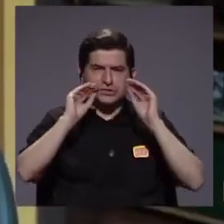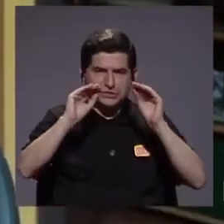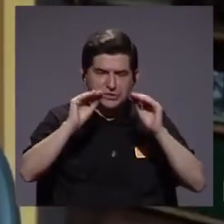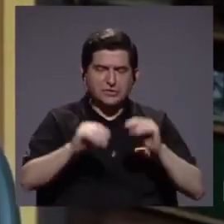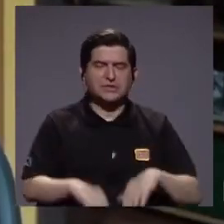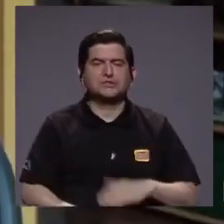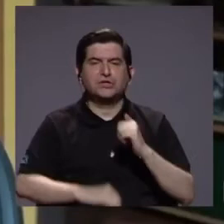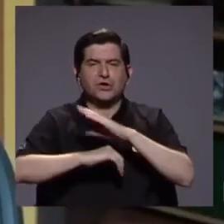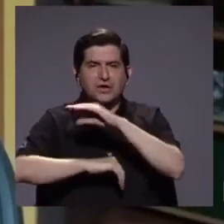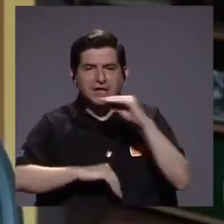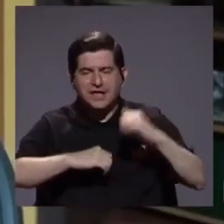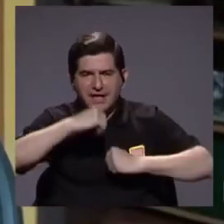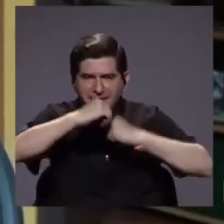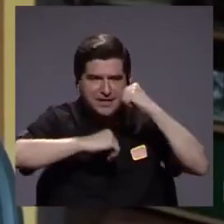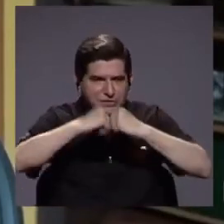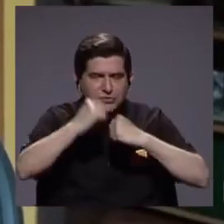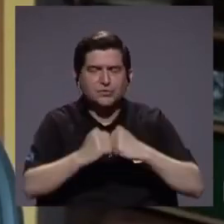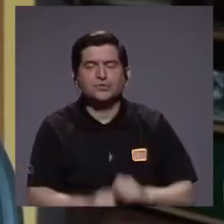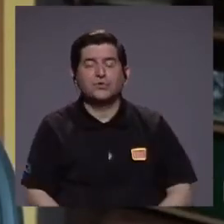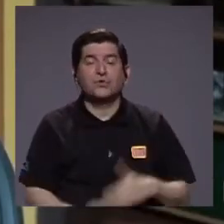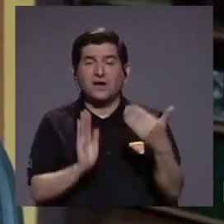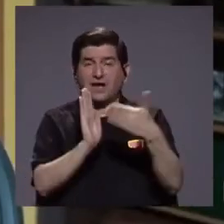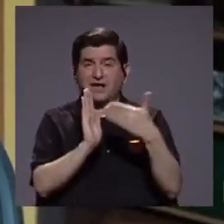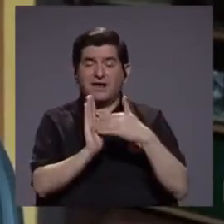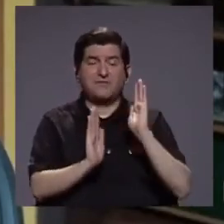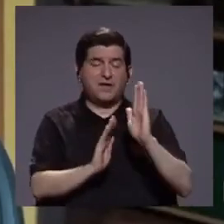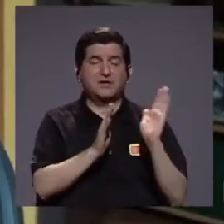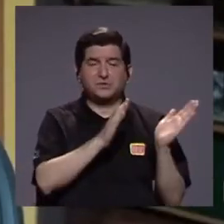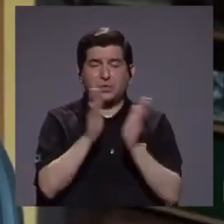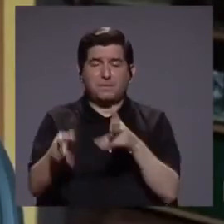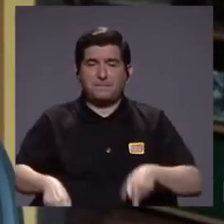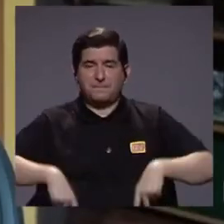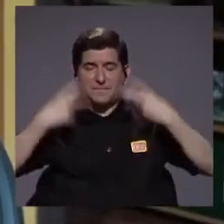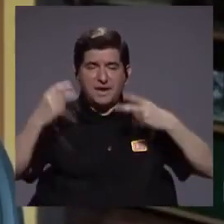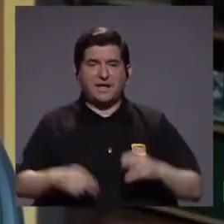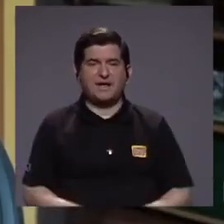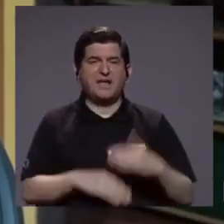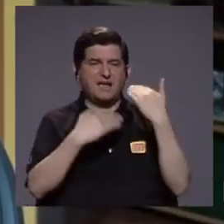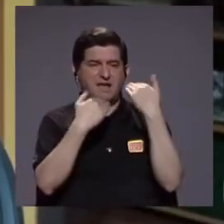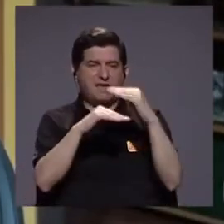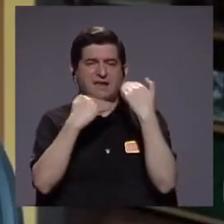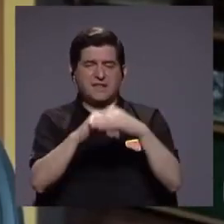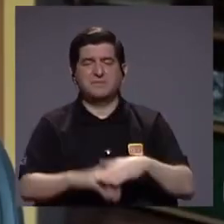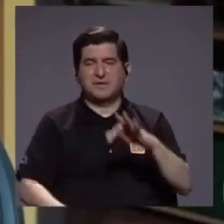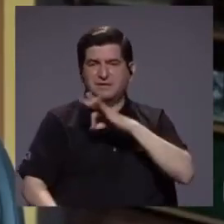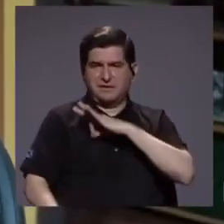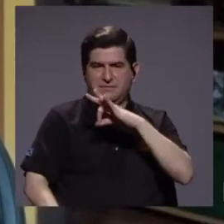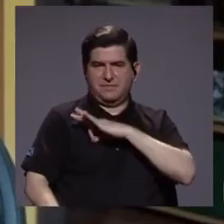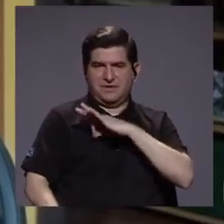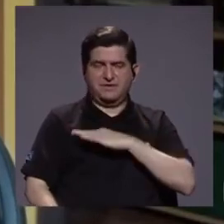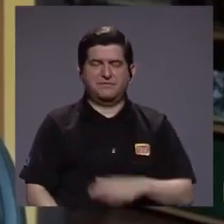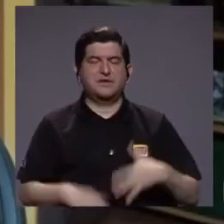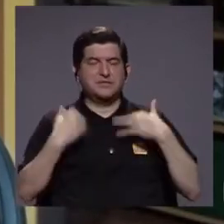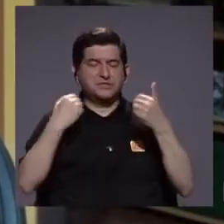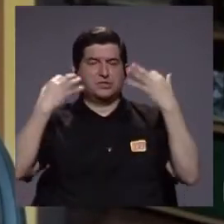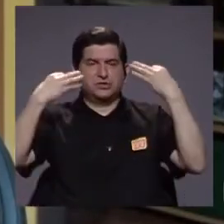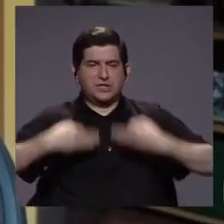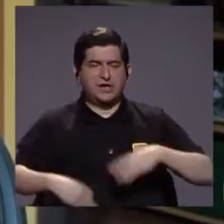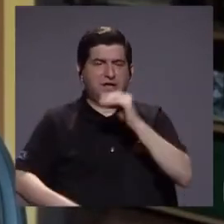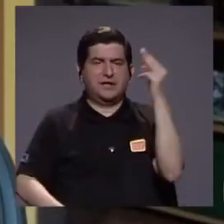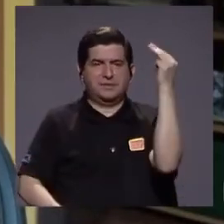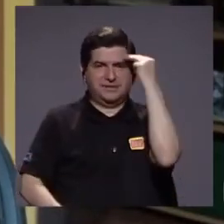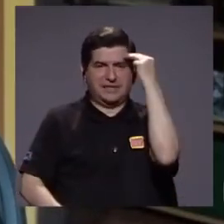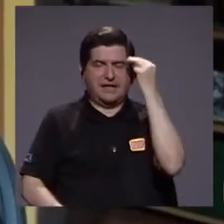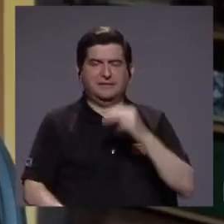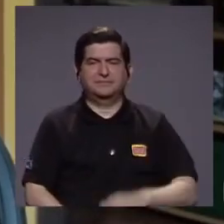y estructurales que les afectan sus planes de vida y que limitan a alcanzar su bienestar, su salud física y